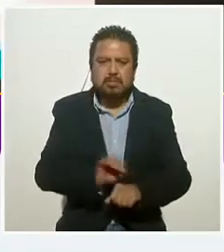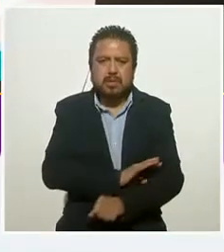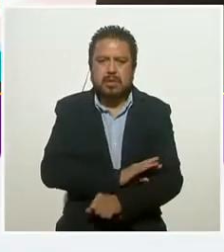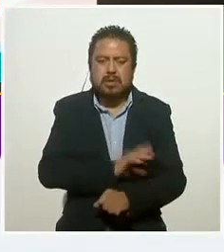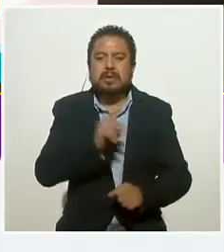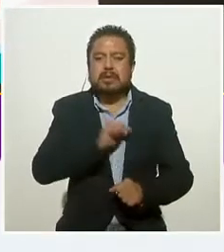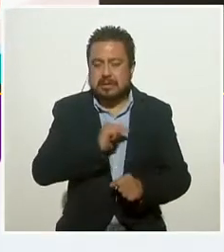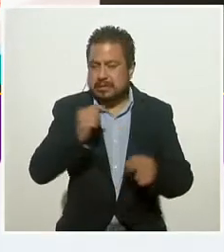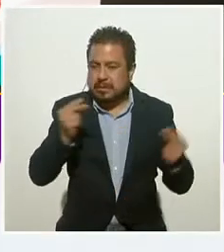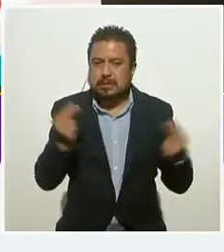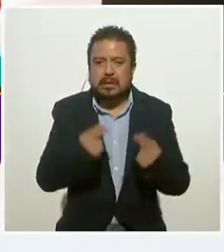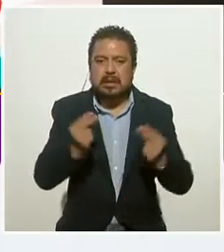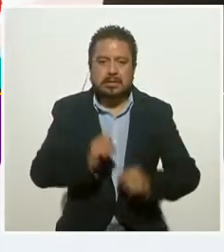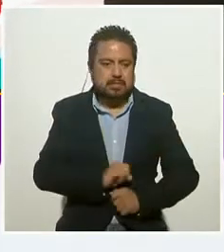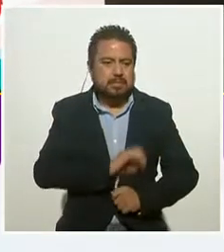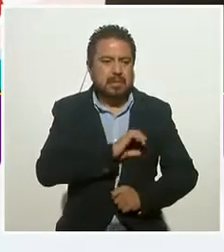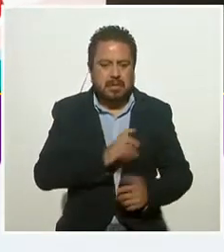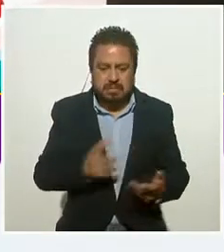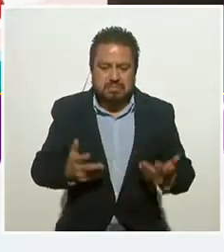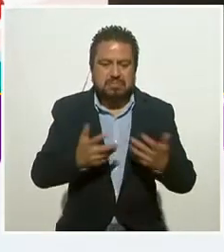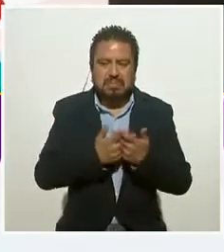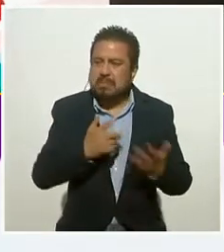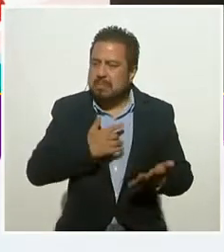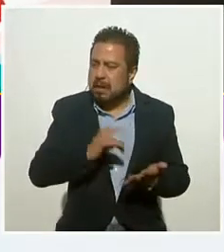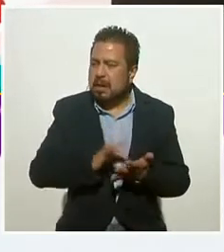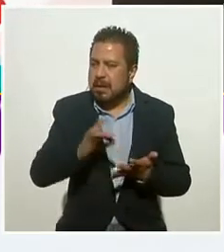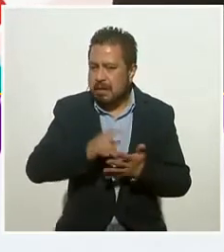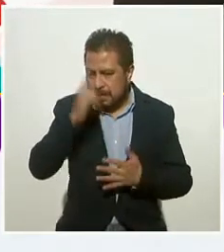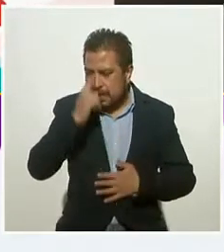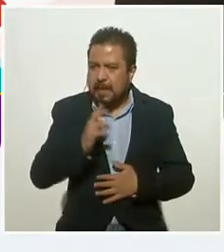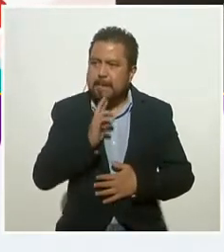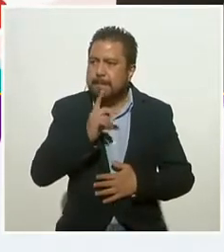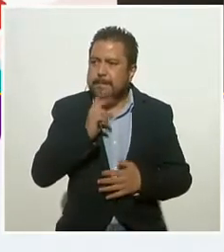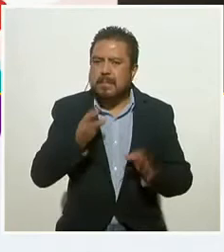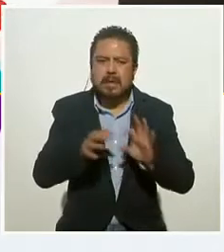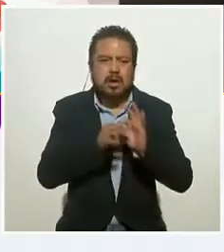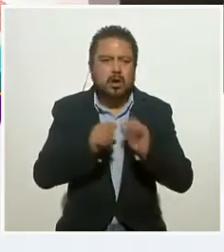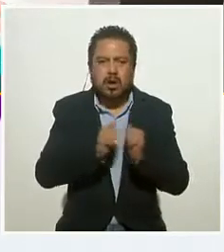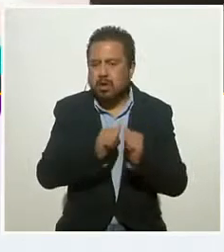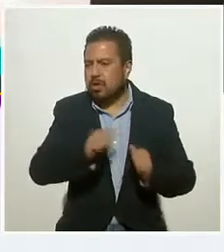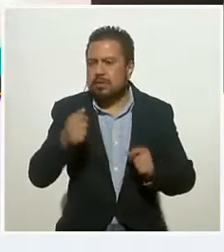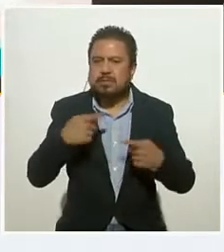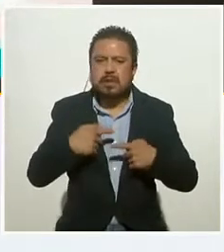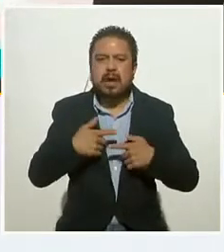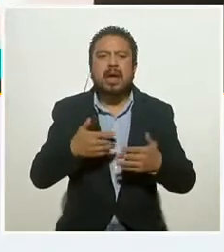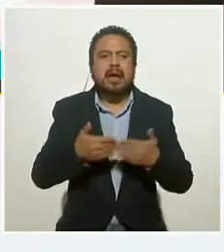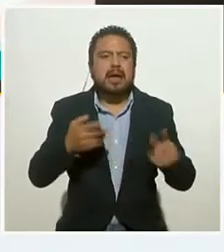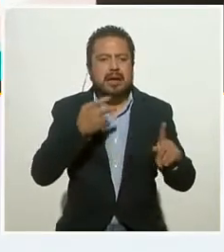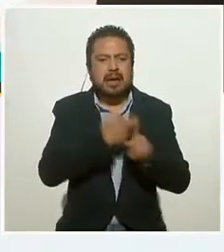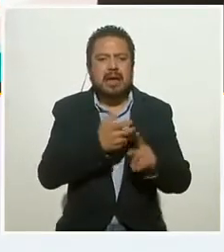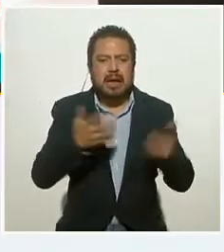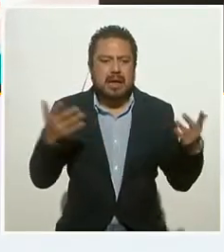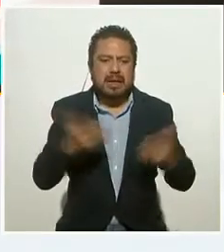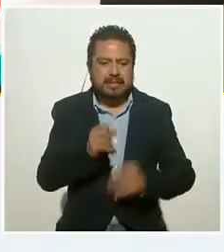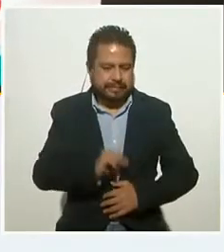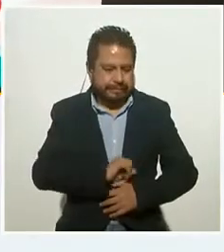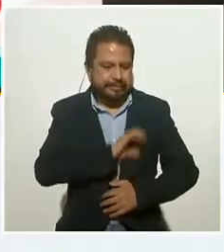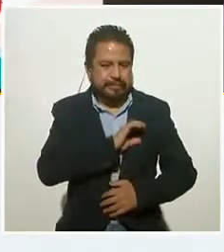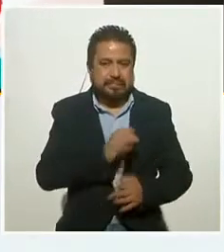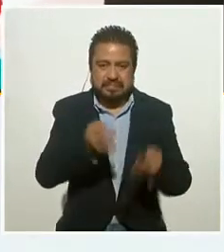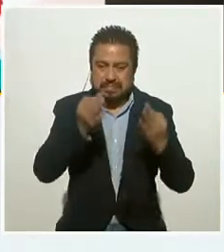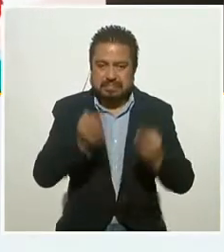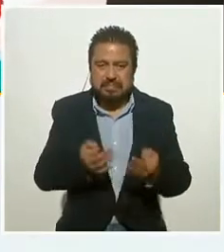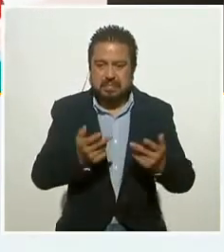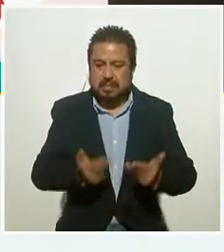Si necesito nutrir mi empatía y mi agradecimiento para mejorar mis vínculos con otros, entonces ese acto de nutrir realmente